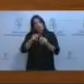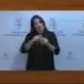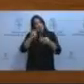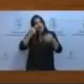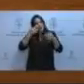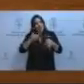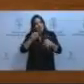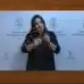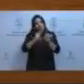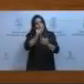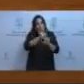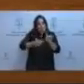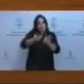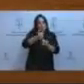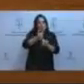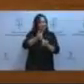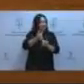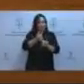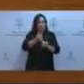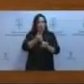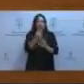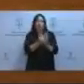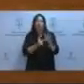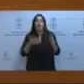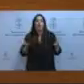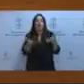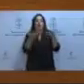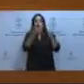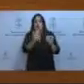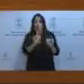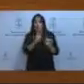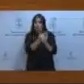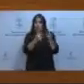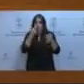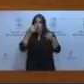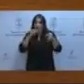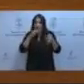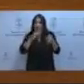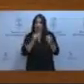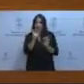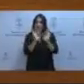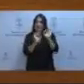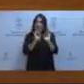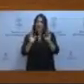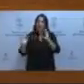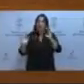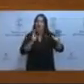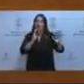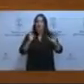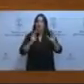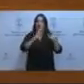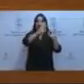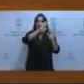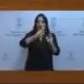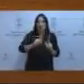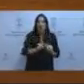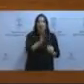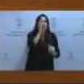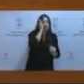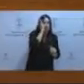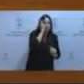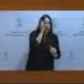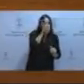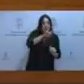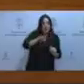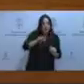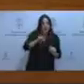Asturias necesita. No es un dato subjetivo que diga este diputado, sino que la tasa de estacionalidad, que se calcula como la diferencia entre las pernoctaciones entre los diferentes meses